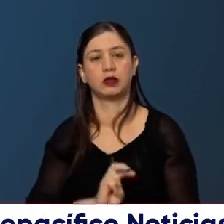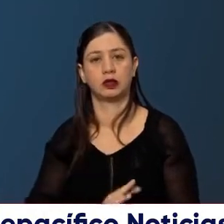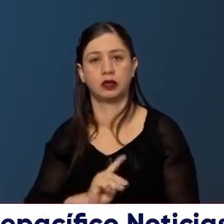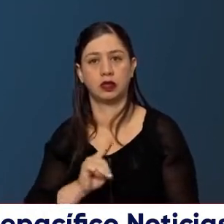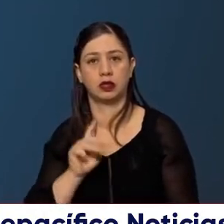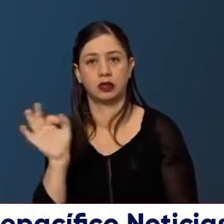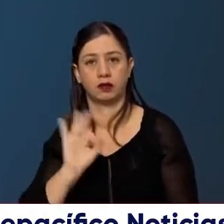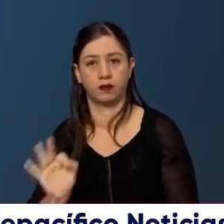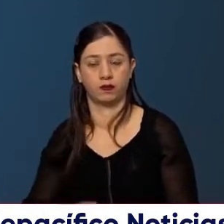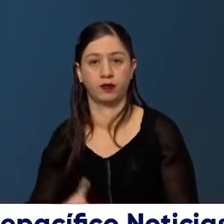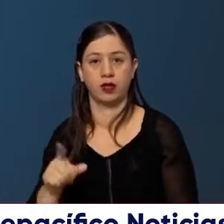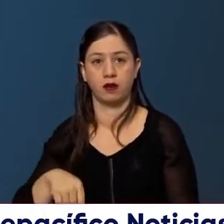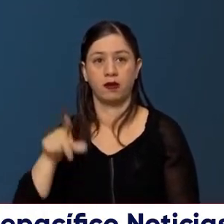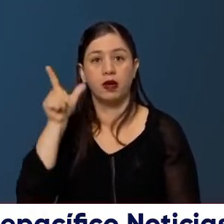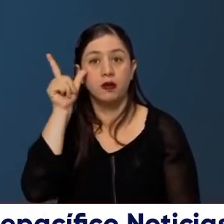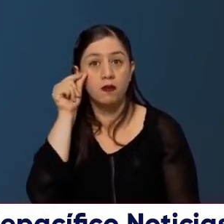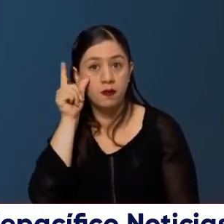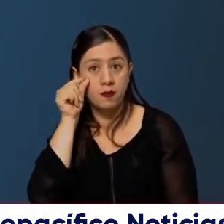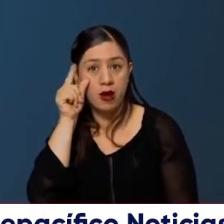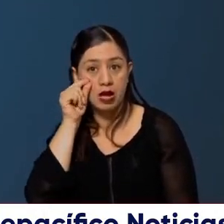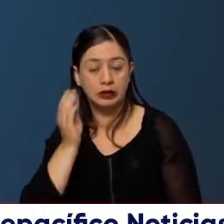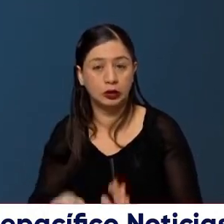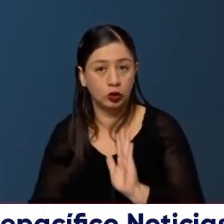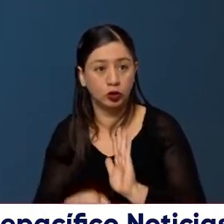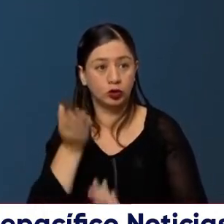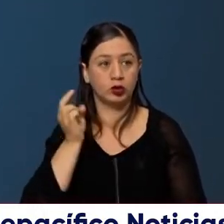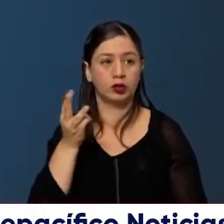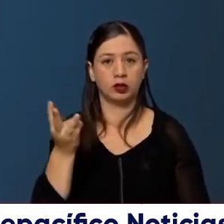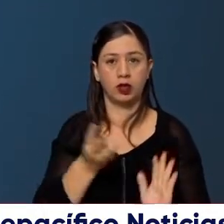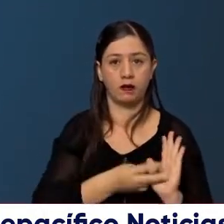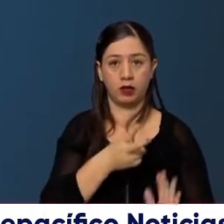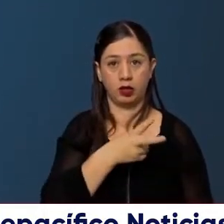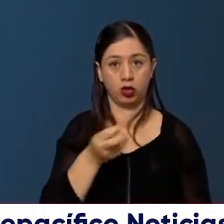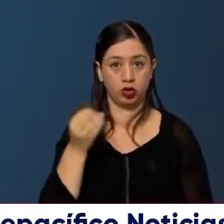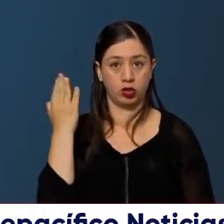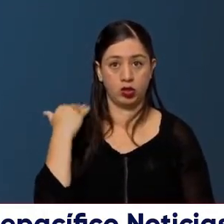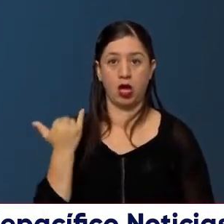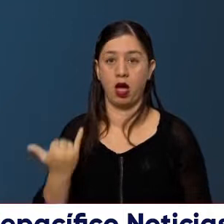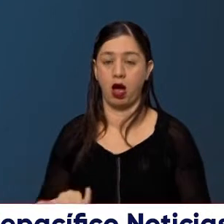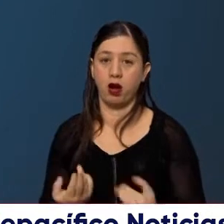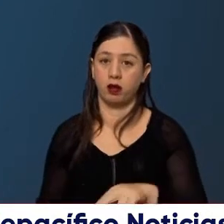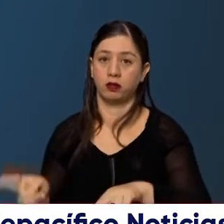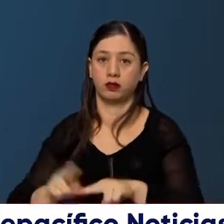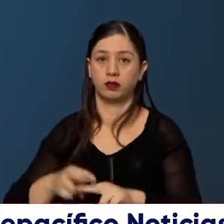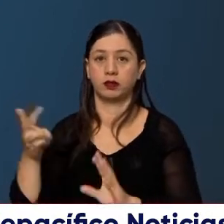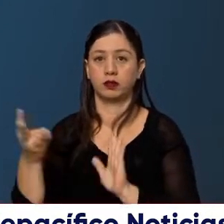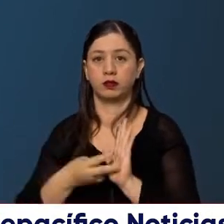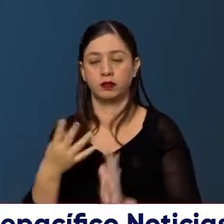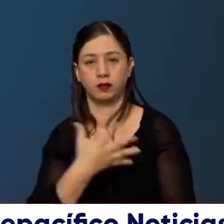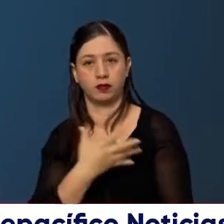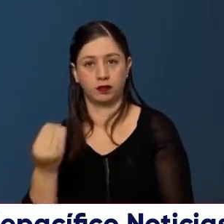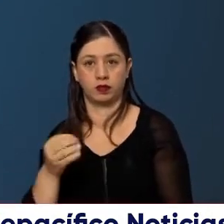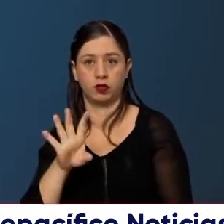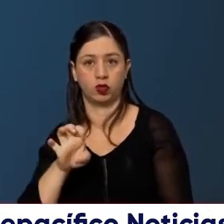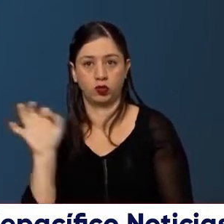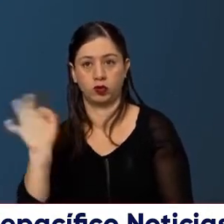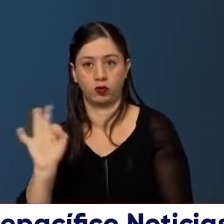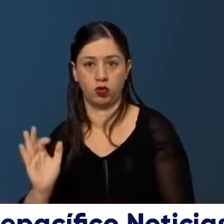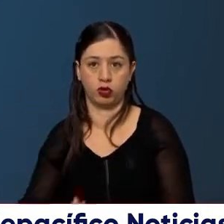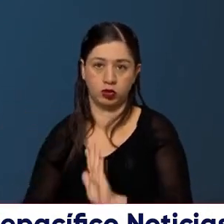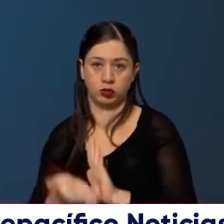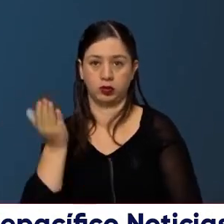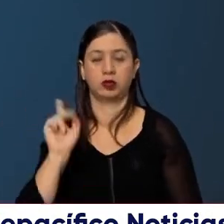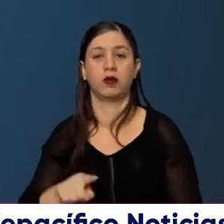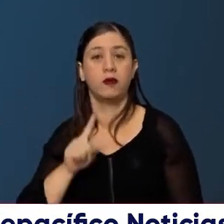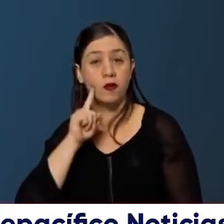Igualmente la mandarina rayana, que el kilo pasó de 3.200 a 3.500 con una variación del 9%. Igualmente